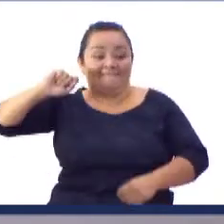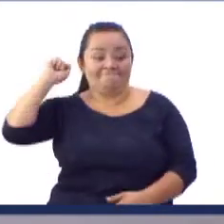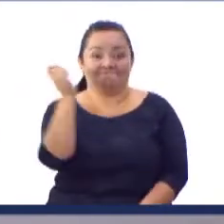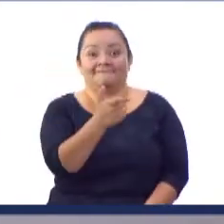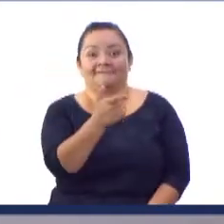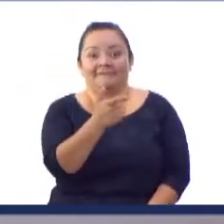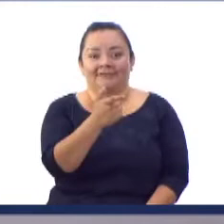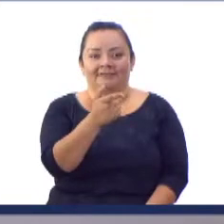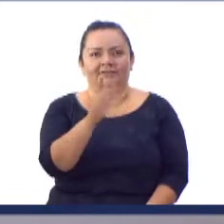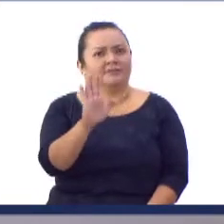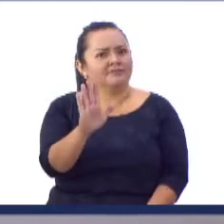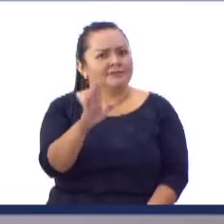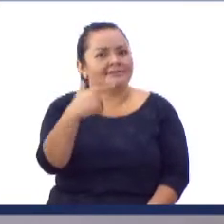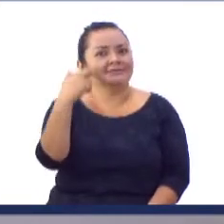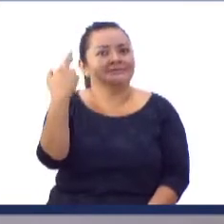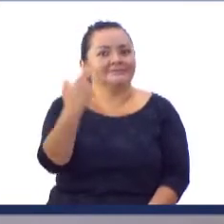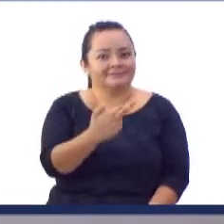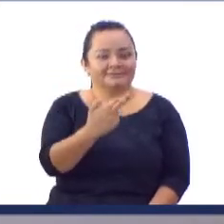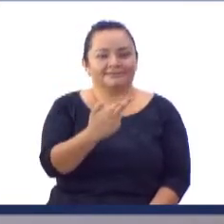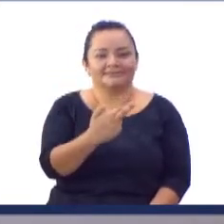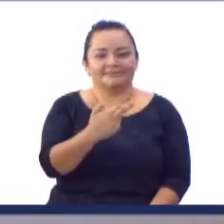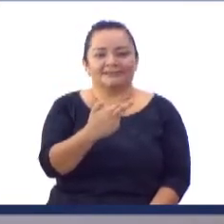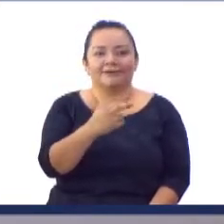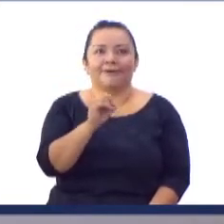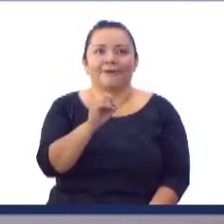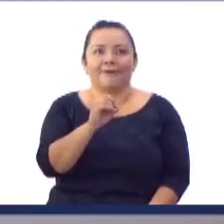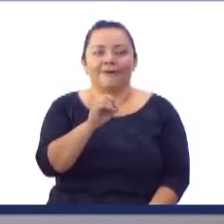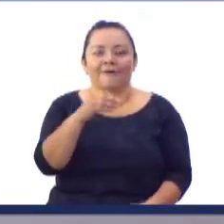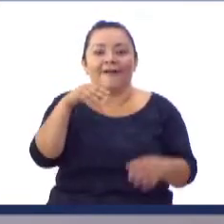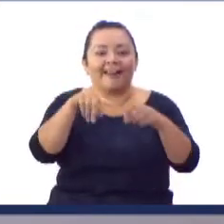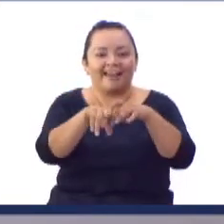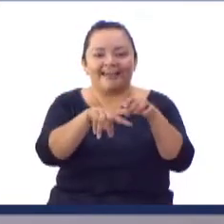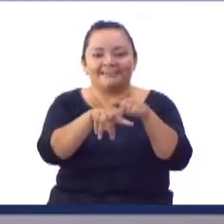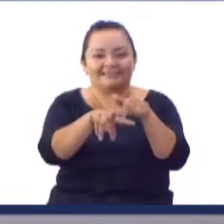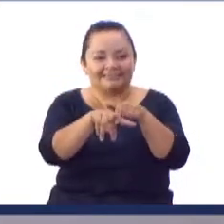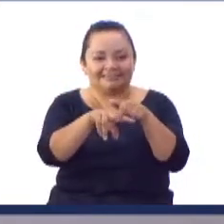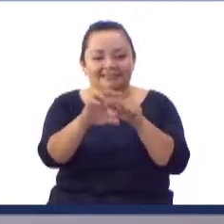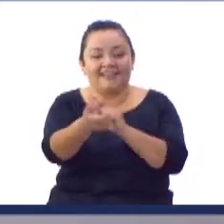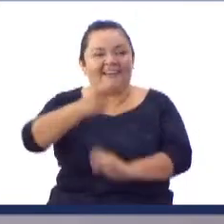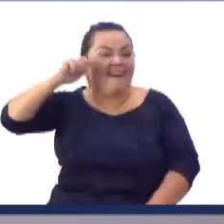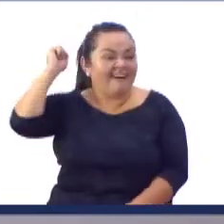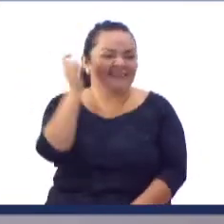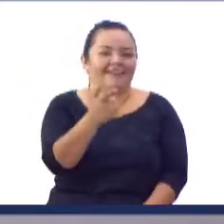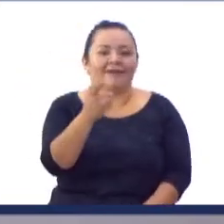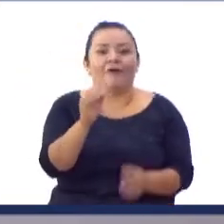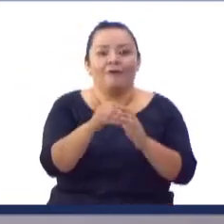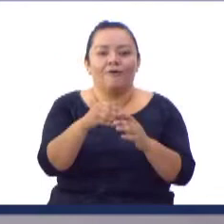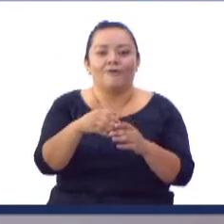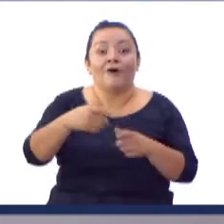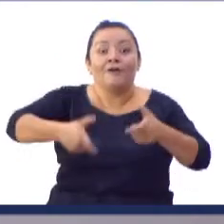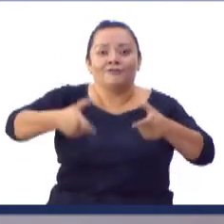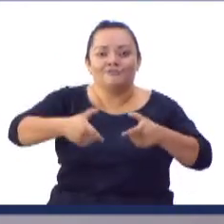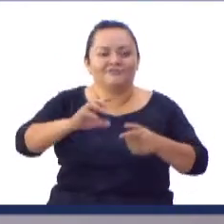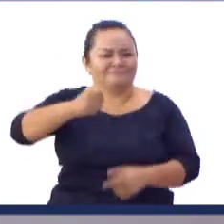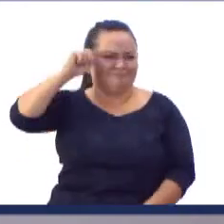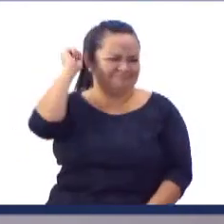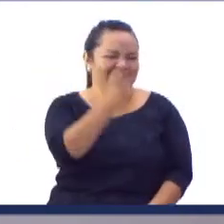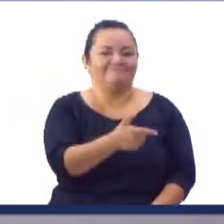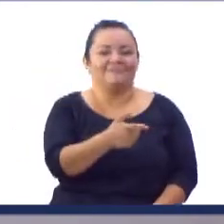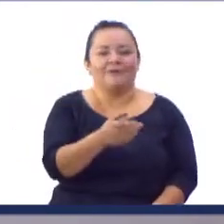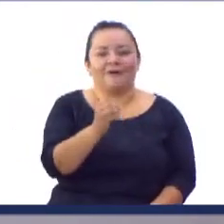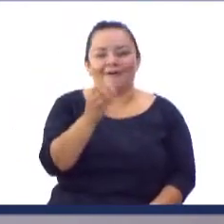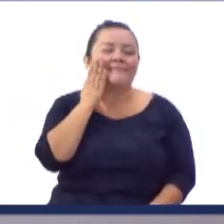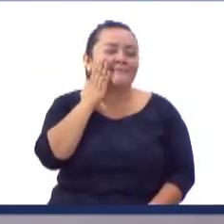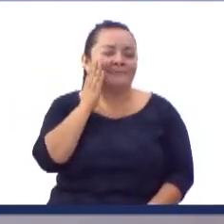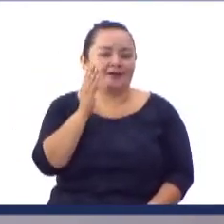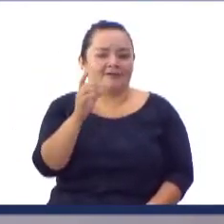o y le digo literalmente o le tiró un chancletas o vea en la frente o alguna vez le tiró un taconazo en la cabeza o